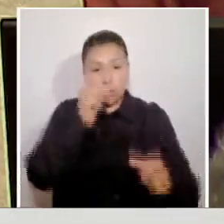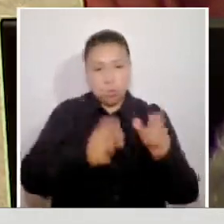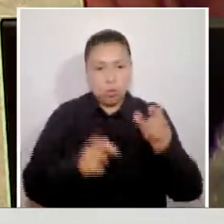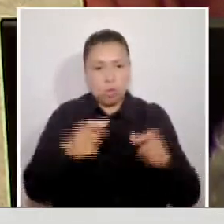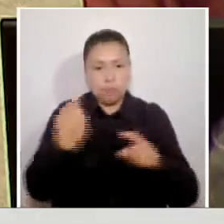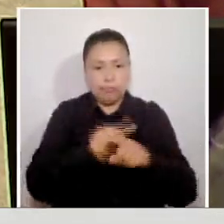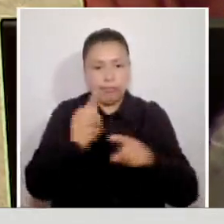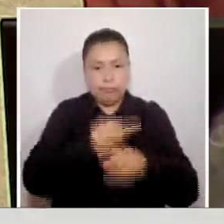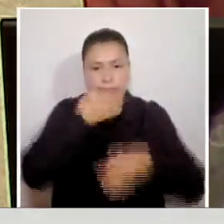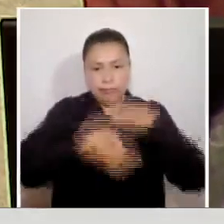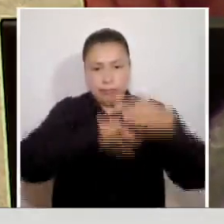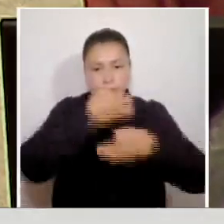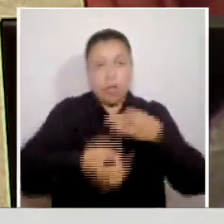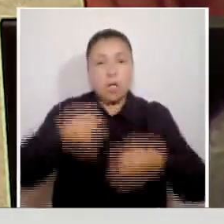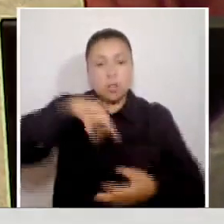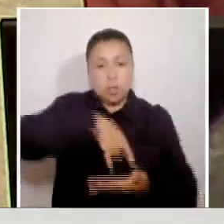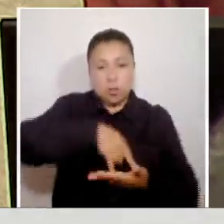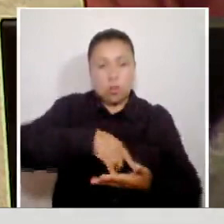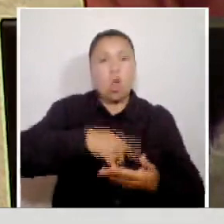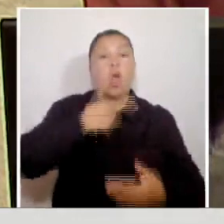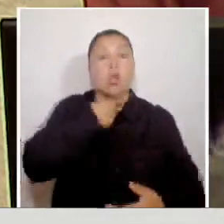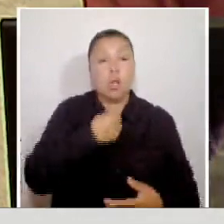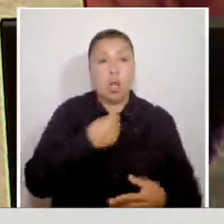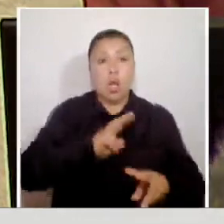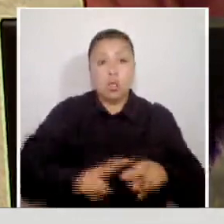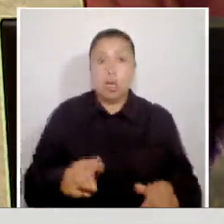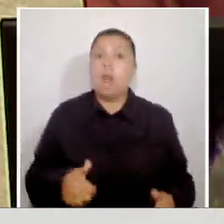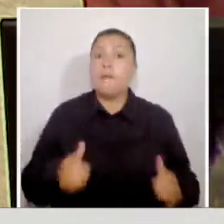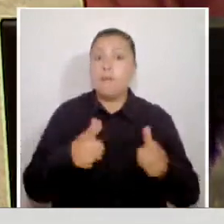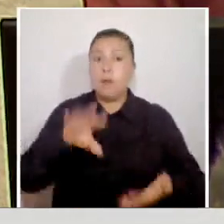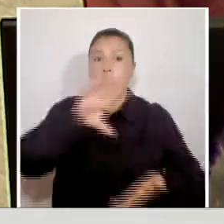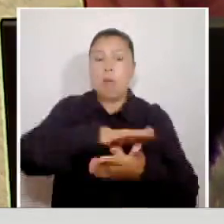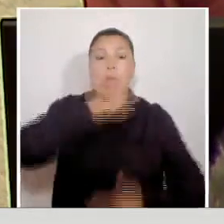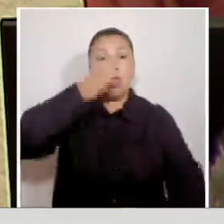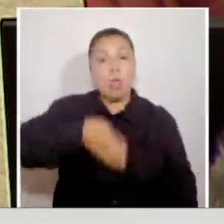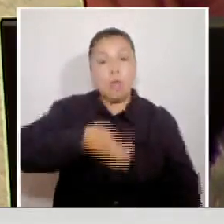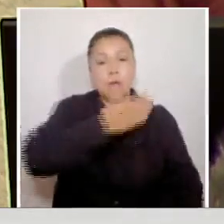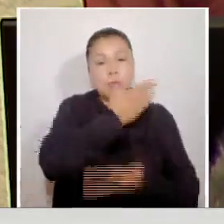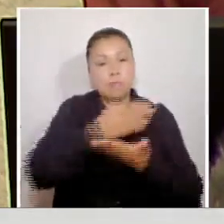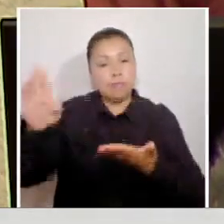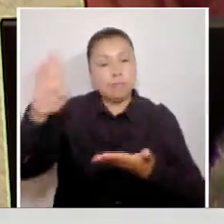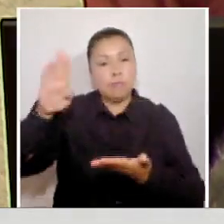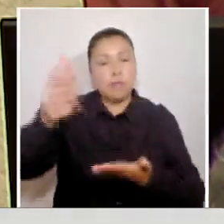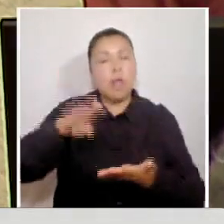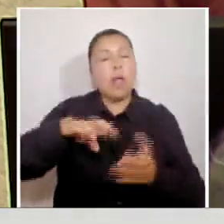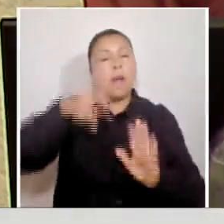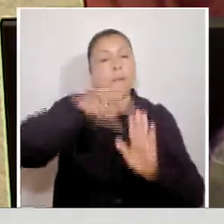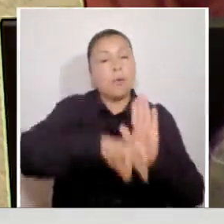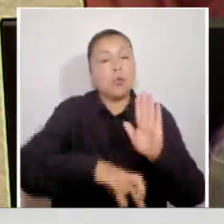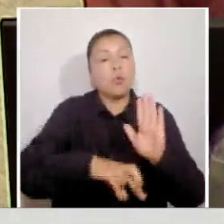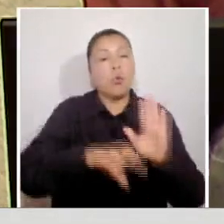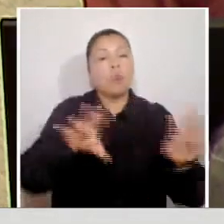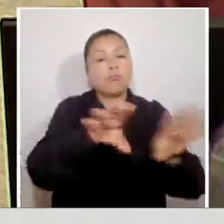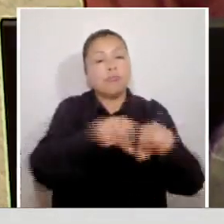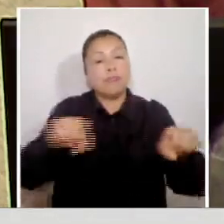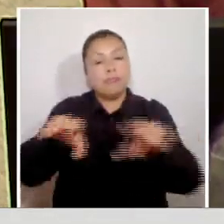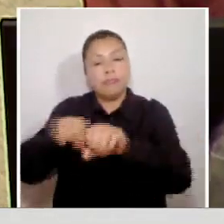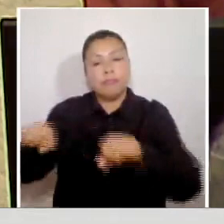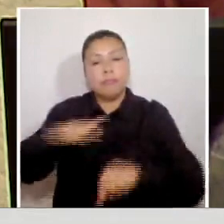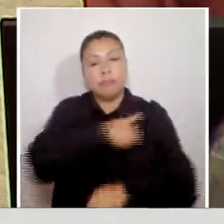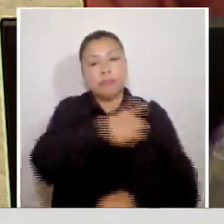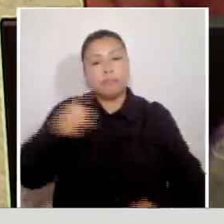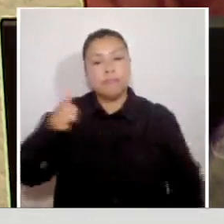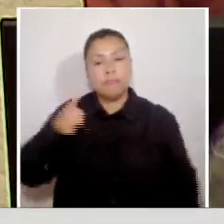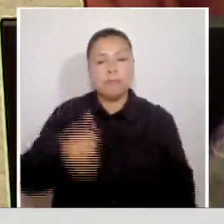si este parlamento quiere hacerle bien al país debiéramos rechazar este proyecto por unanimidad